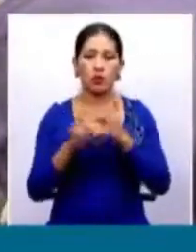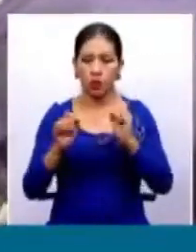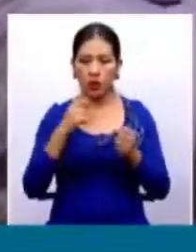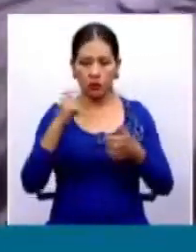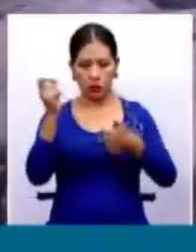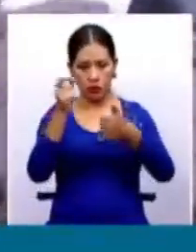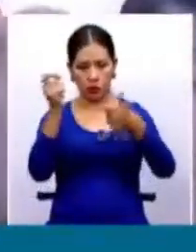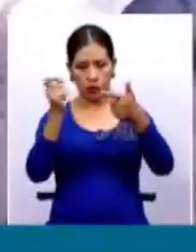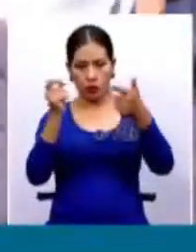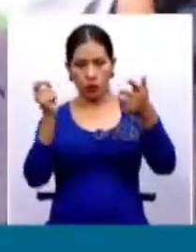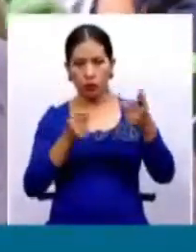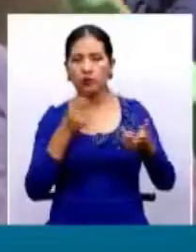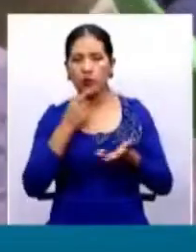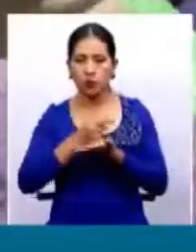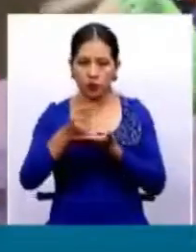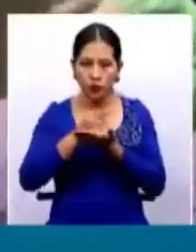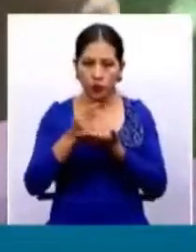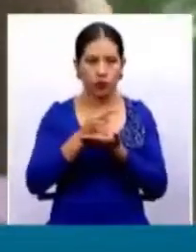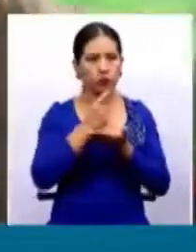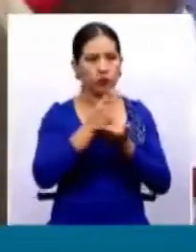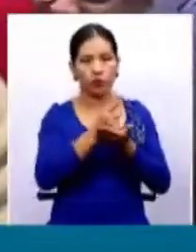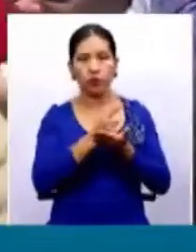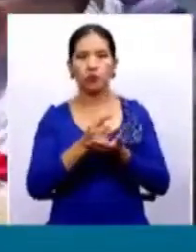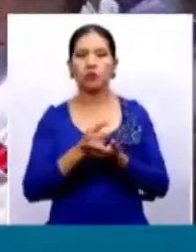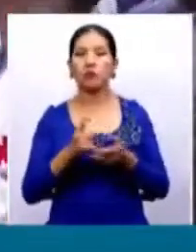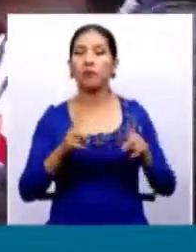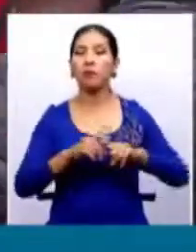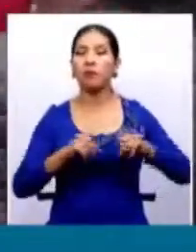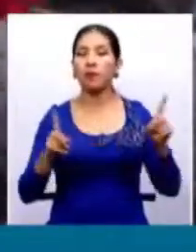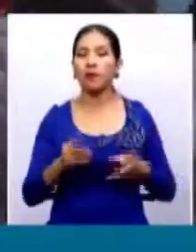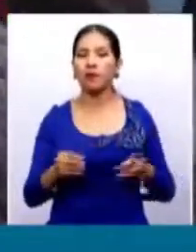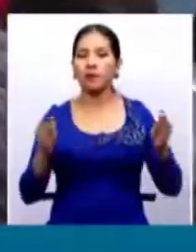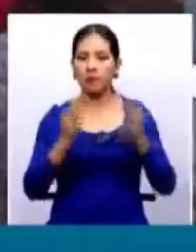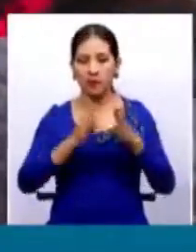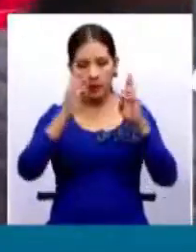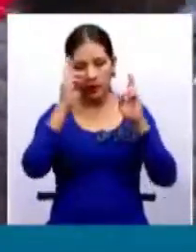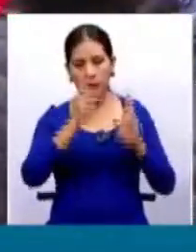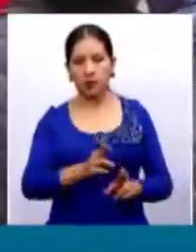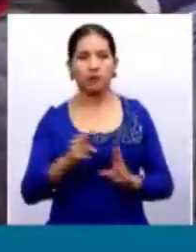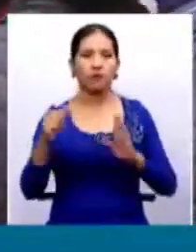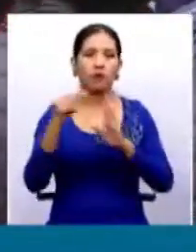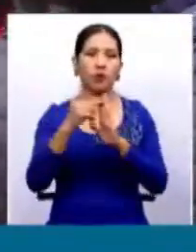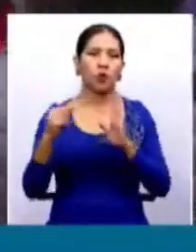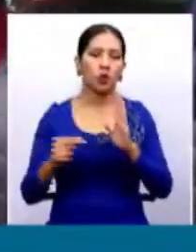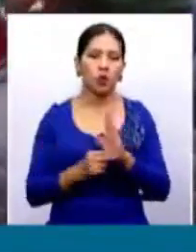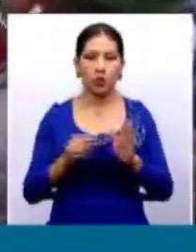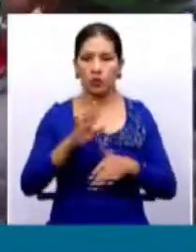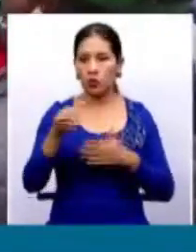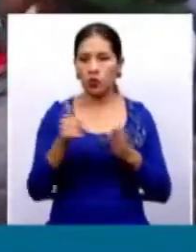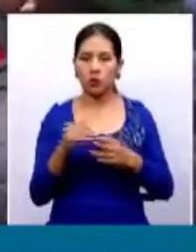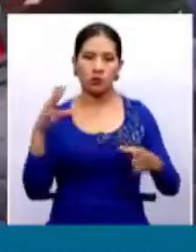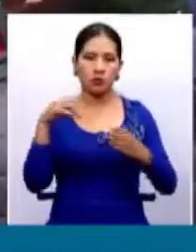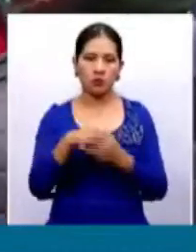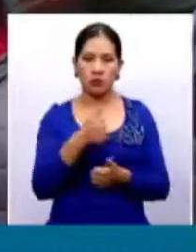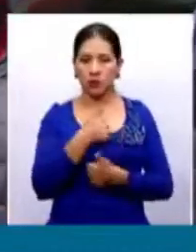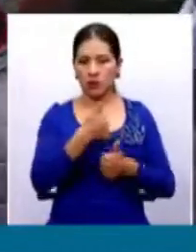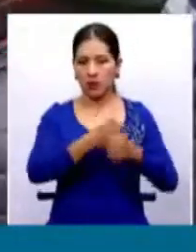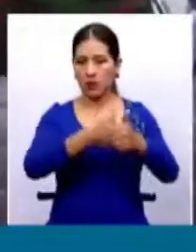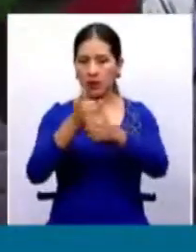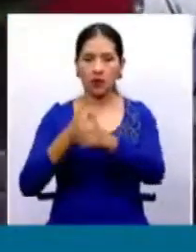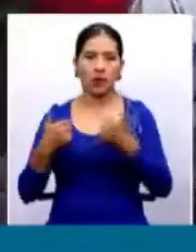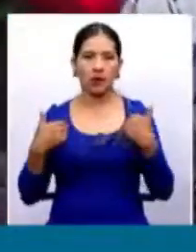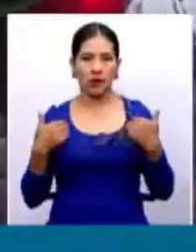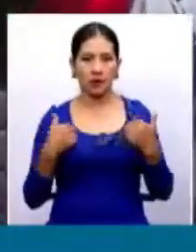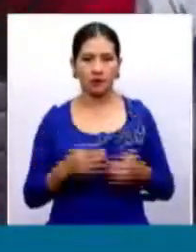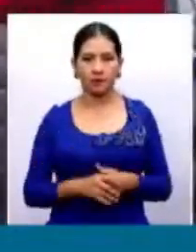Punto por punto pero también tomando en cuenta las normativas que nos enmarcan a cada de nosotros